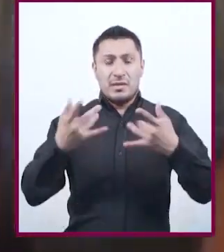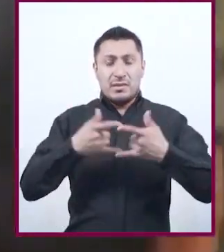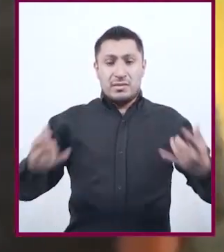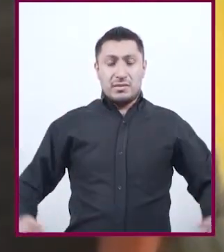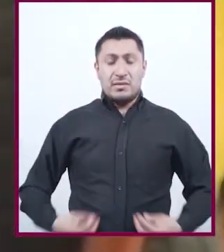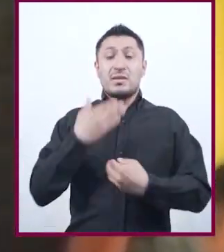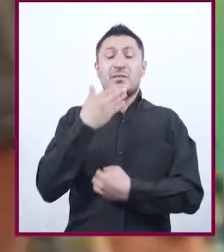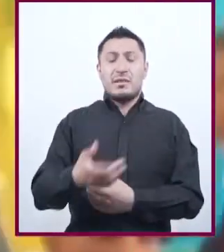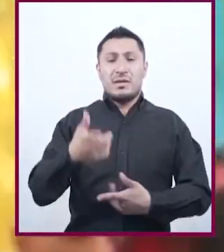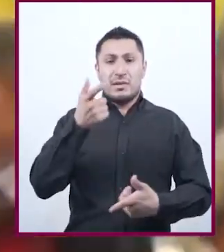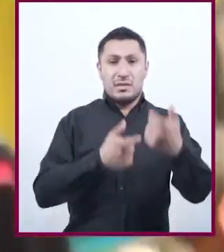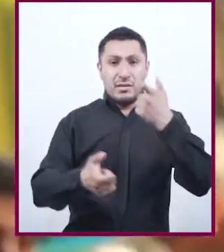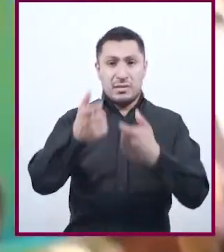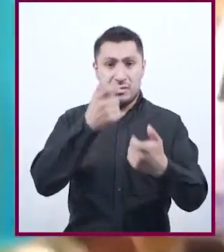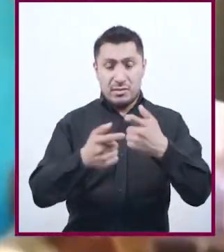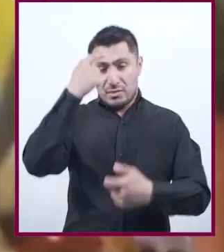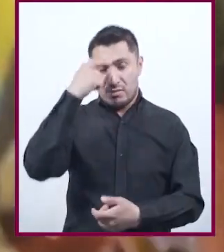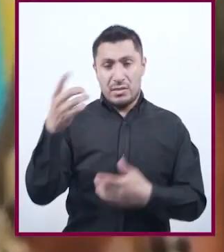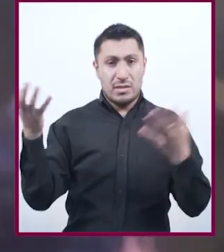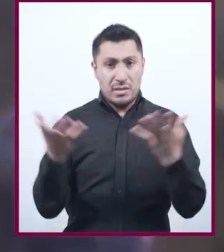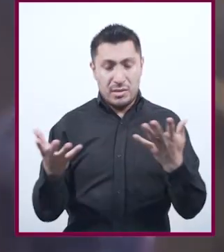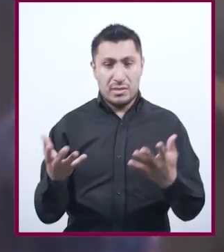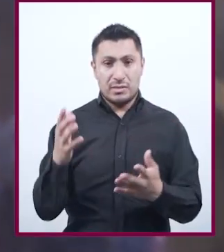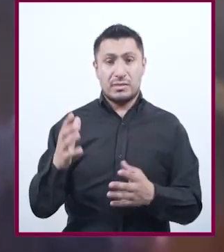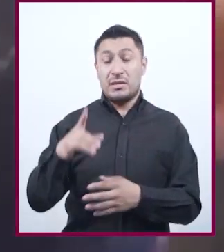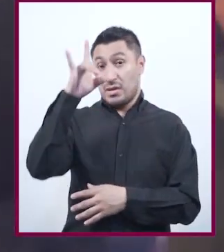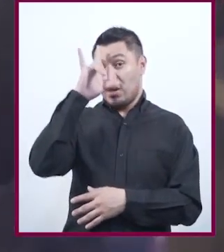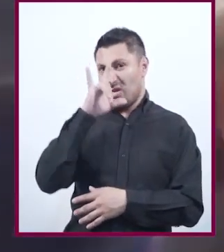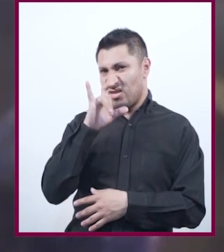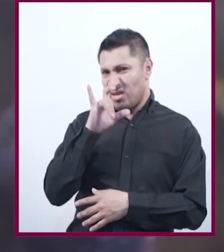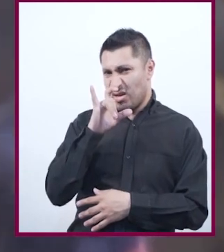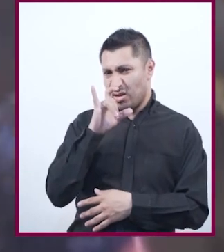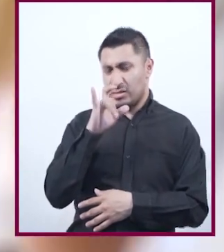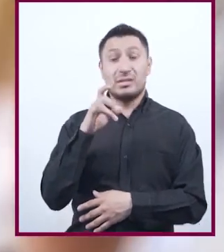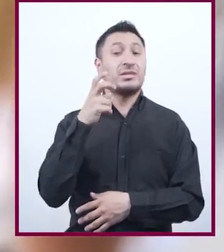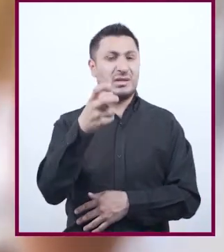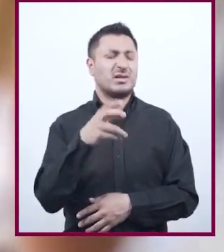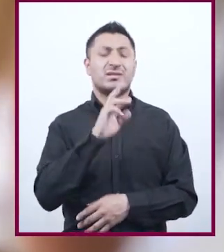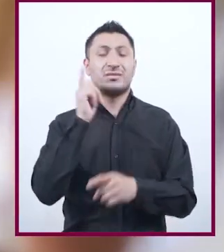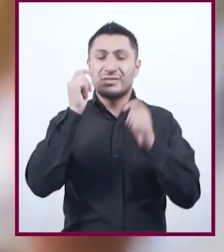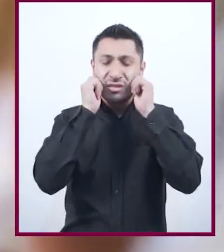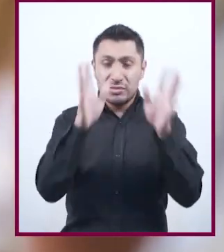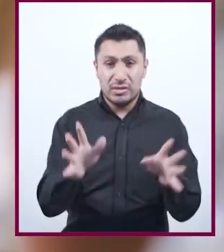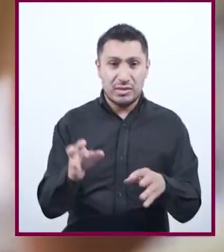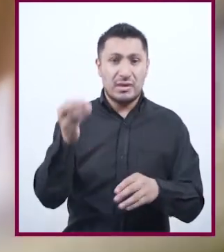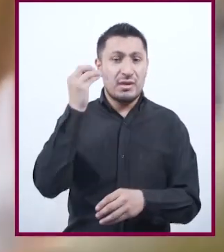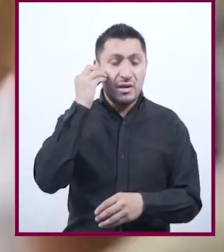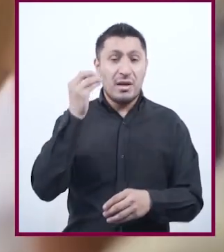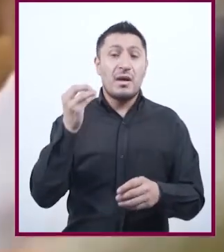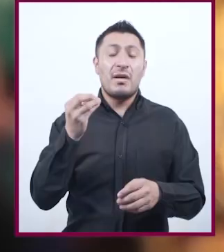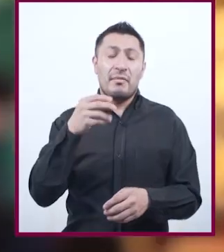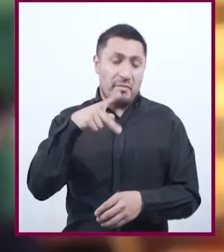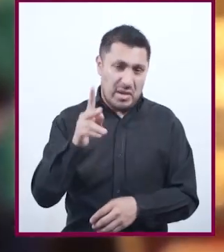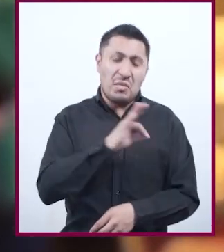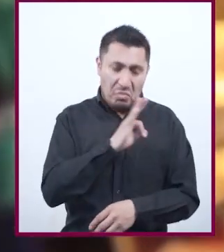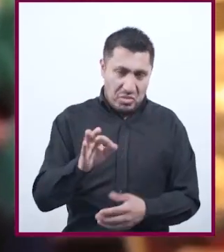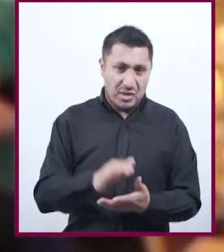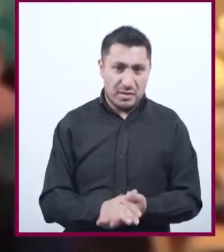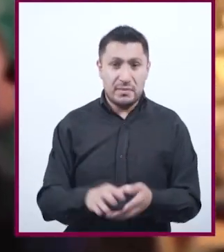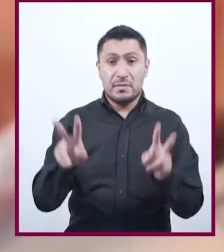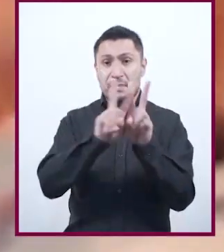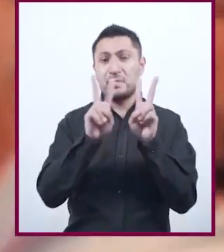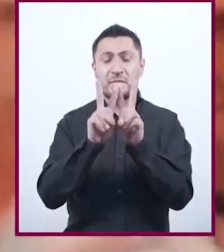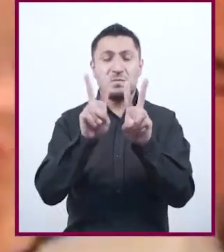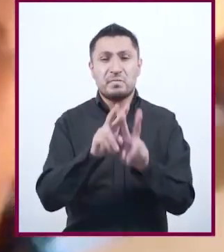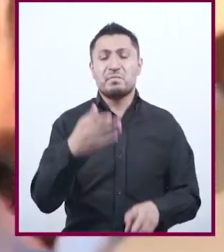¿Ser guapo? Eso es lo de menos, aunque no sobra. De este modo, vecinos bien arraigados de la localidad, por